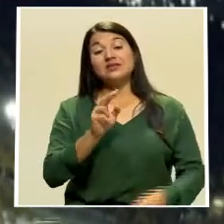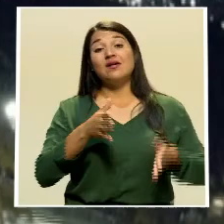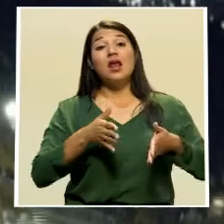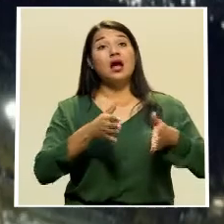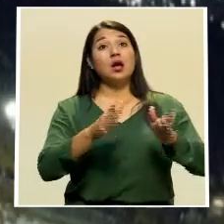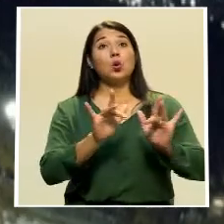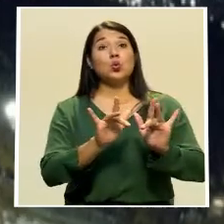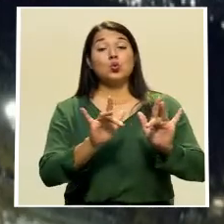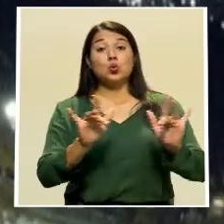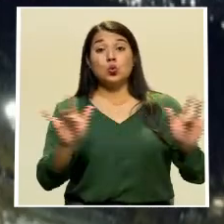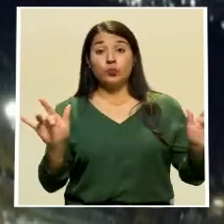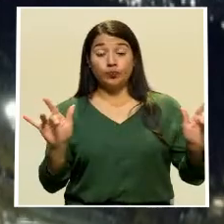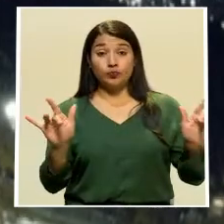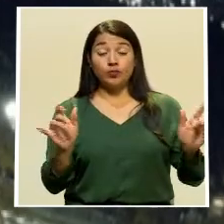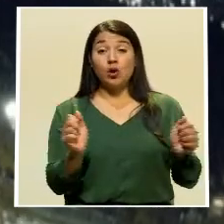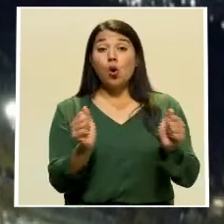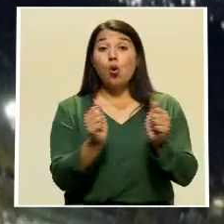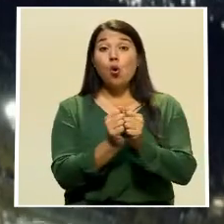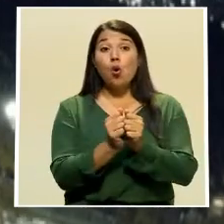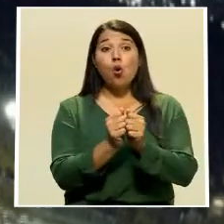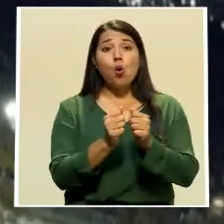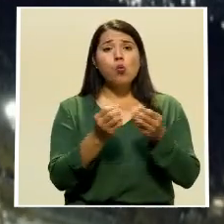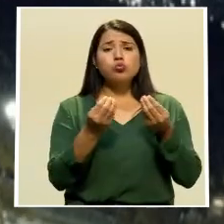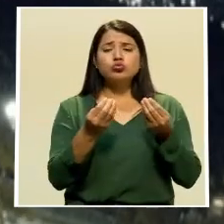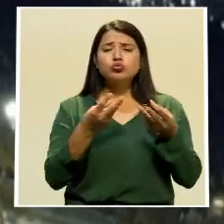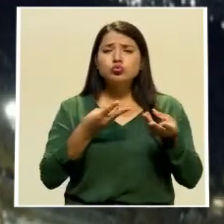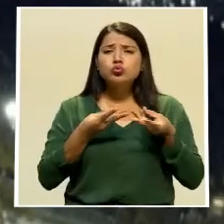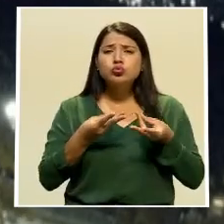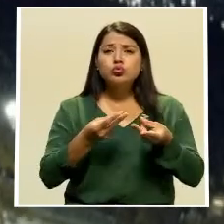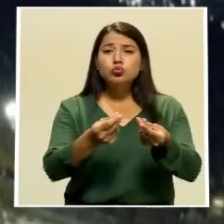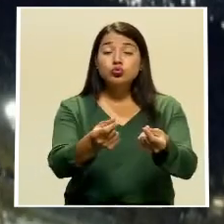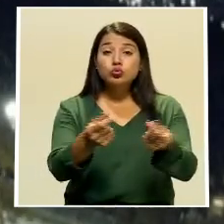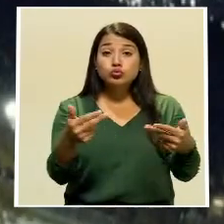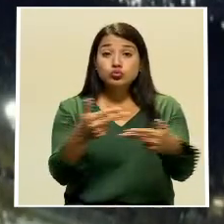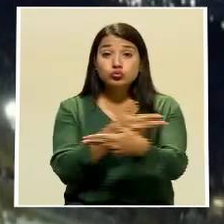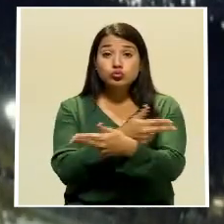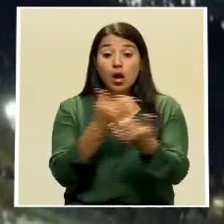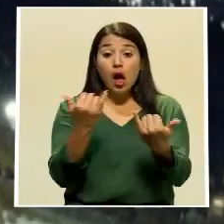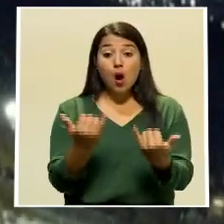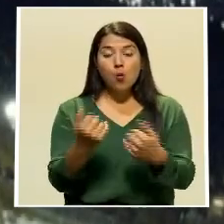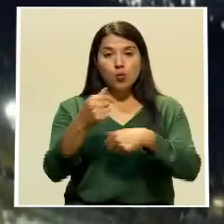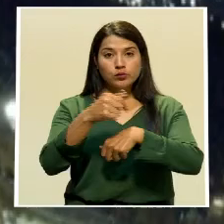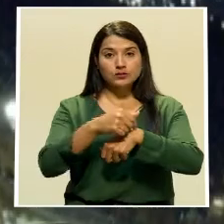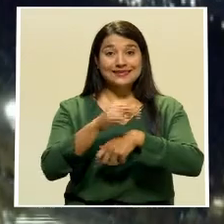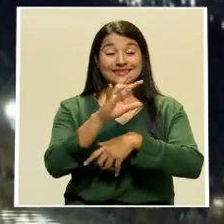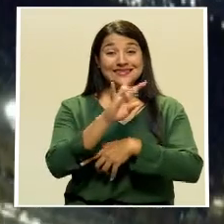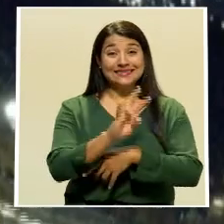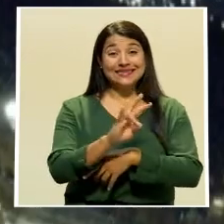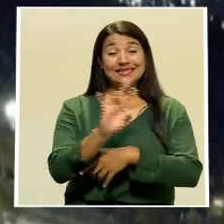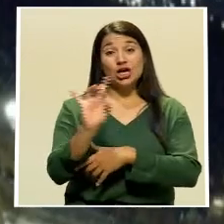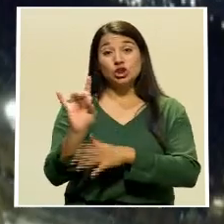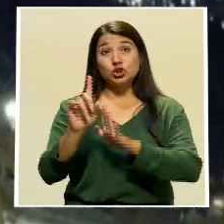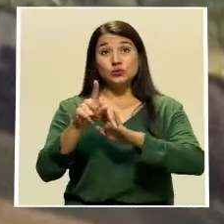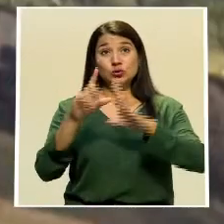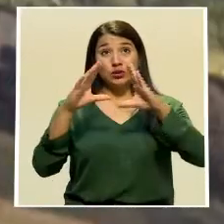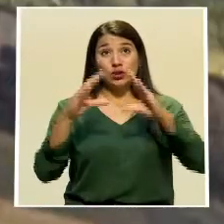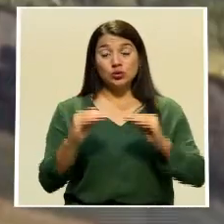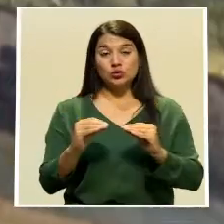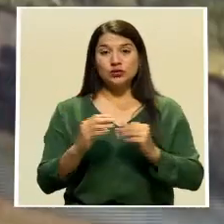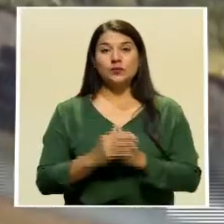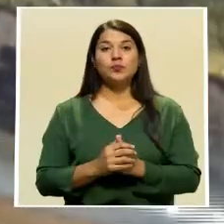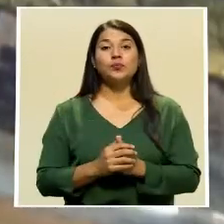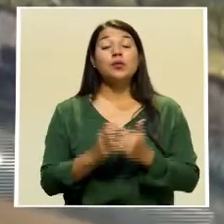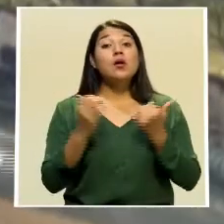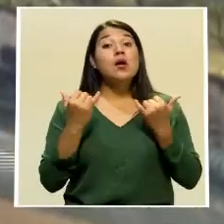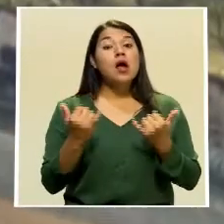completamente despejada, con mucha fluidez el tránsito a las 7 de la noche con 8 minutos. Nos